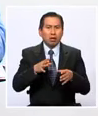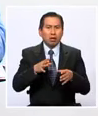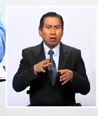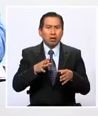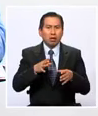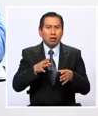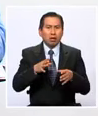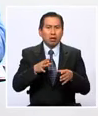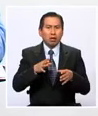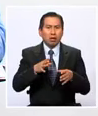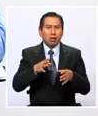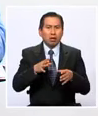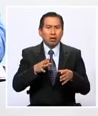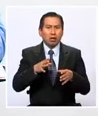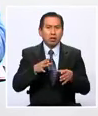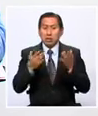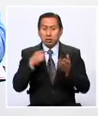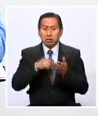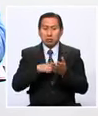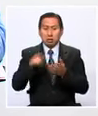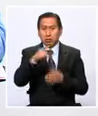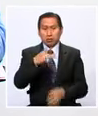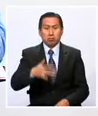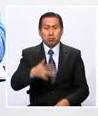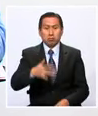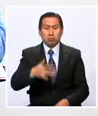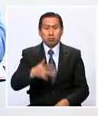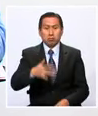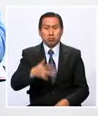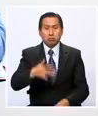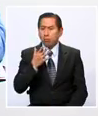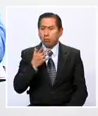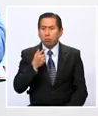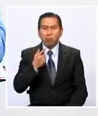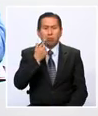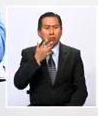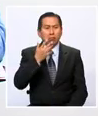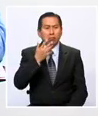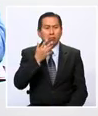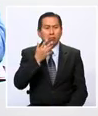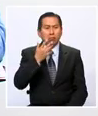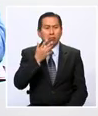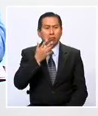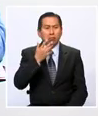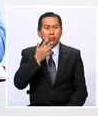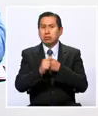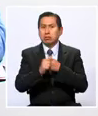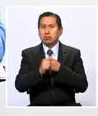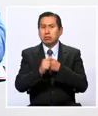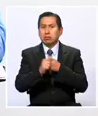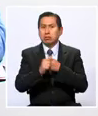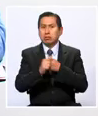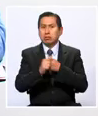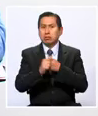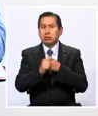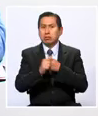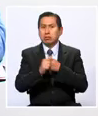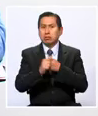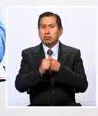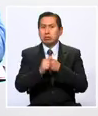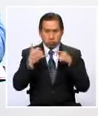frecuente y podría ser uno de los signos de la enfermedad no olvides que tenemos líneas habilitadas